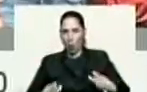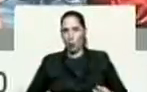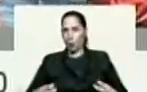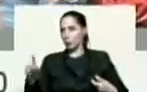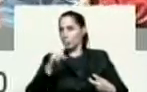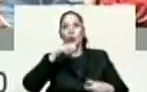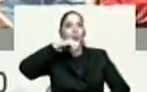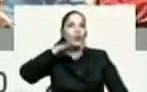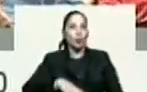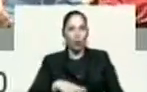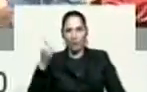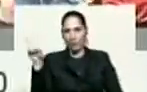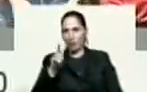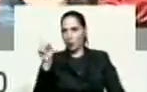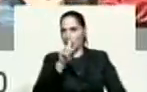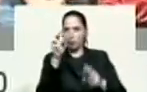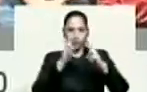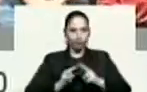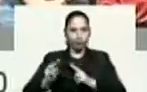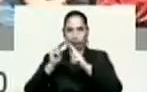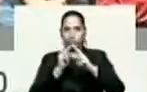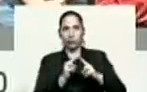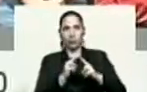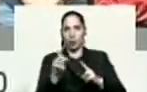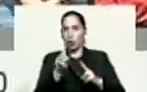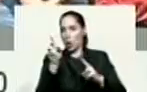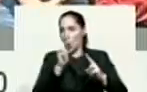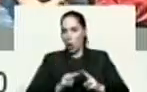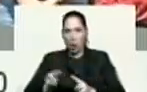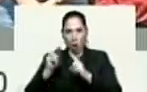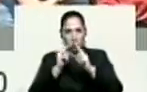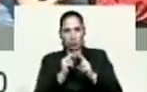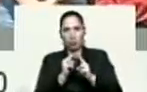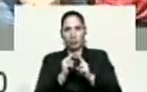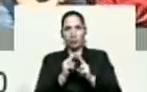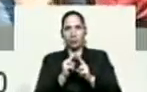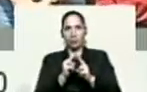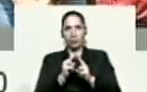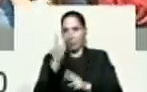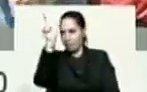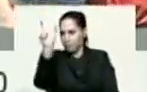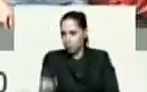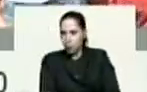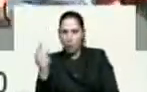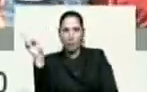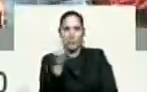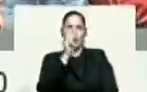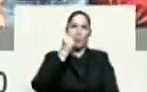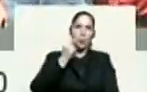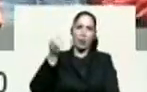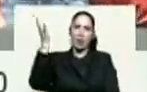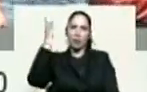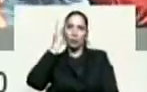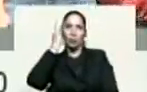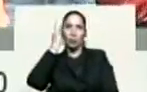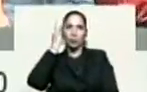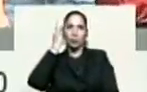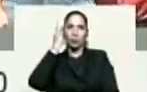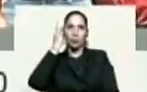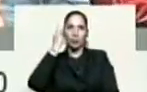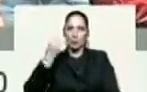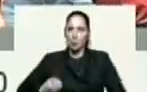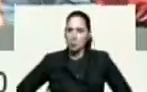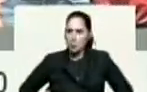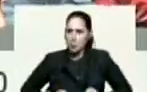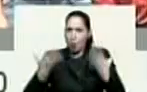historia de Venezuela. No conocen a los venezolanos y las venezolanas que han entregado